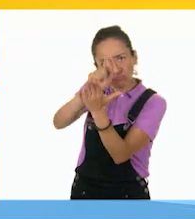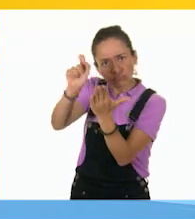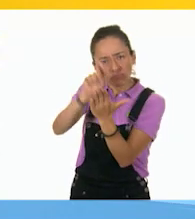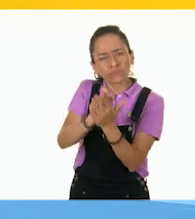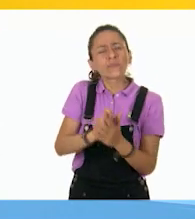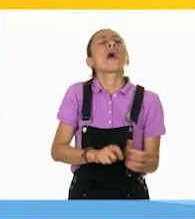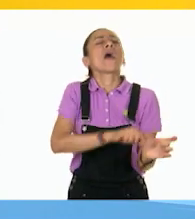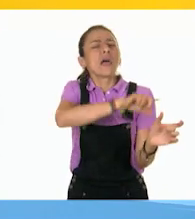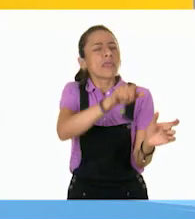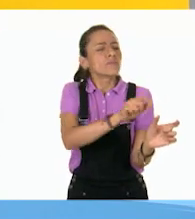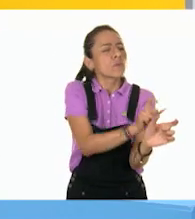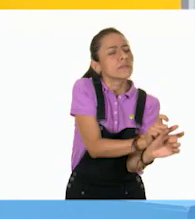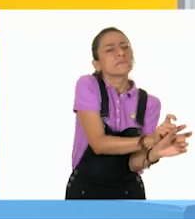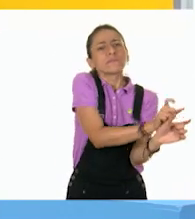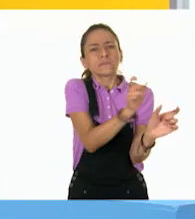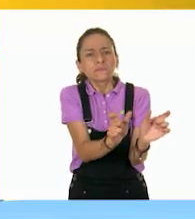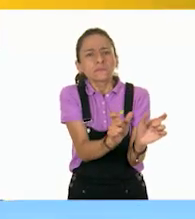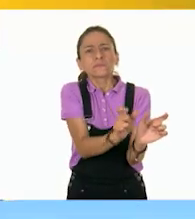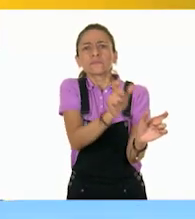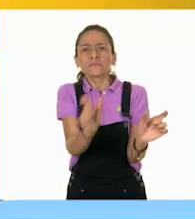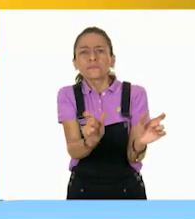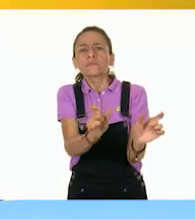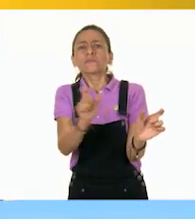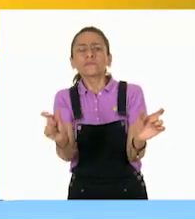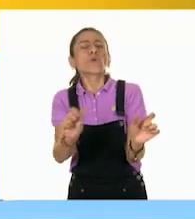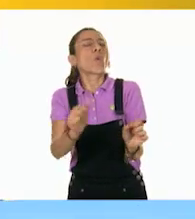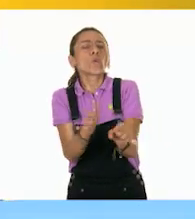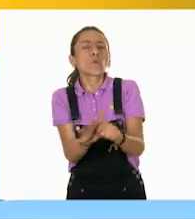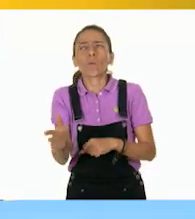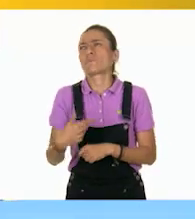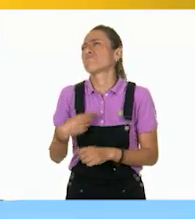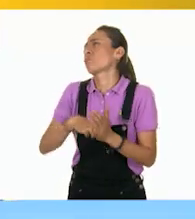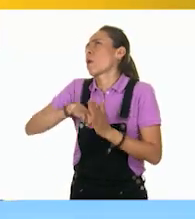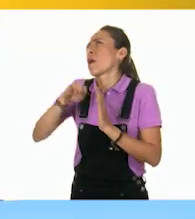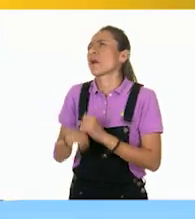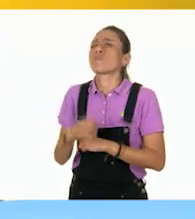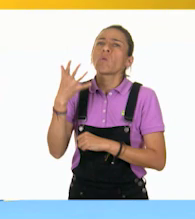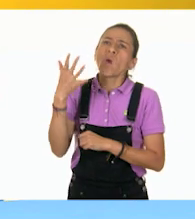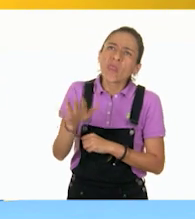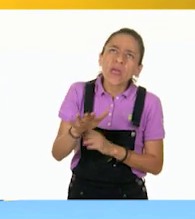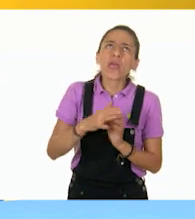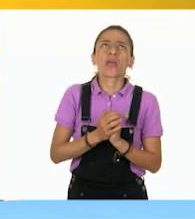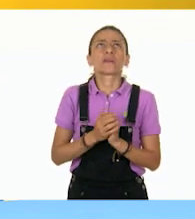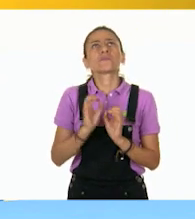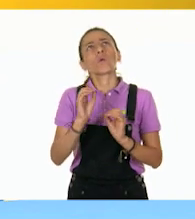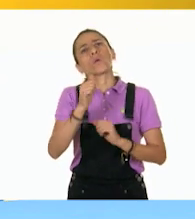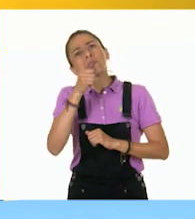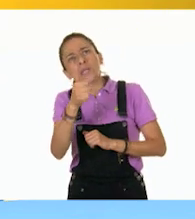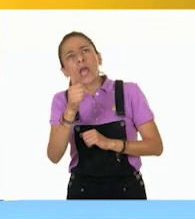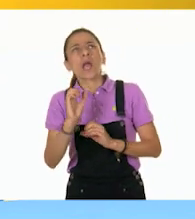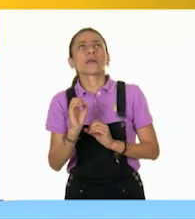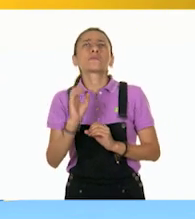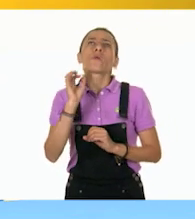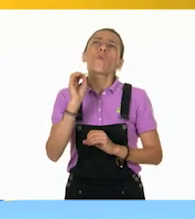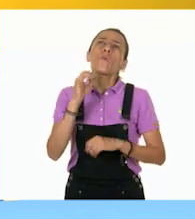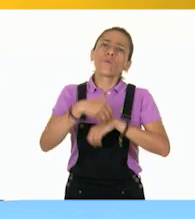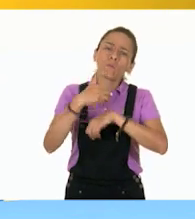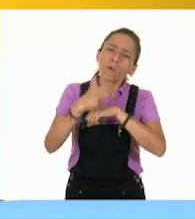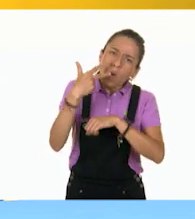de la sucesión? Pues también mencionamos el 10 o, por ejemplo, el 6. También dijimos en algún momento el